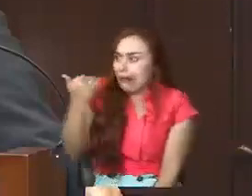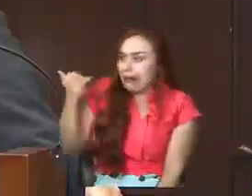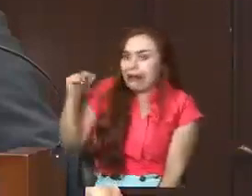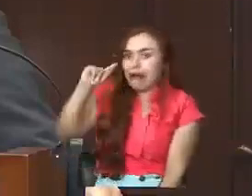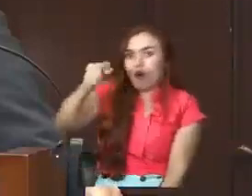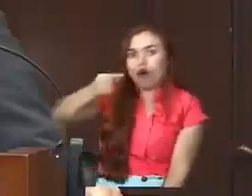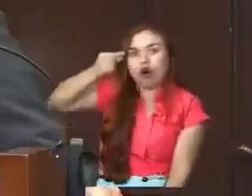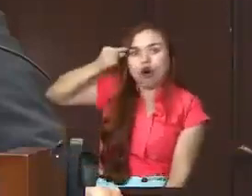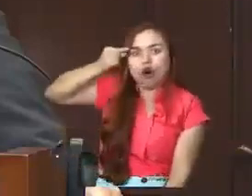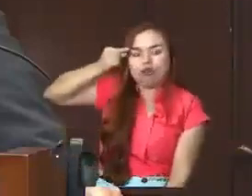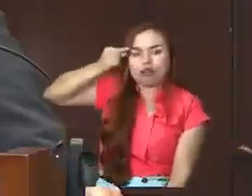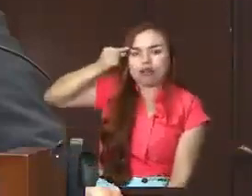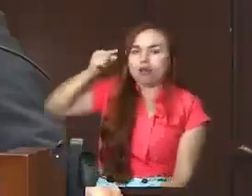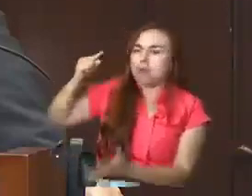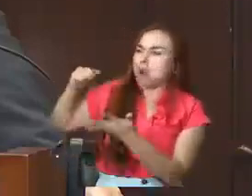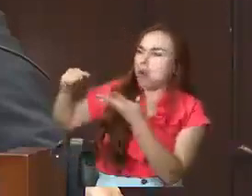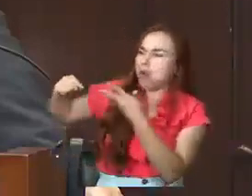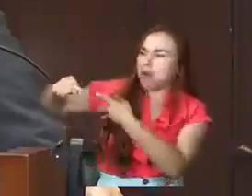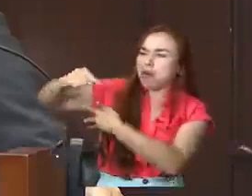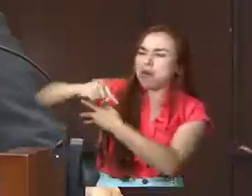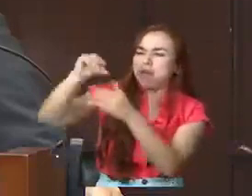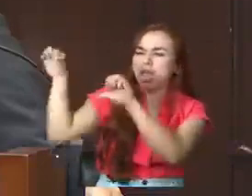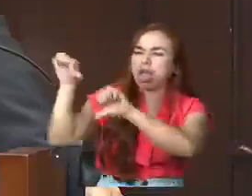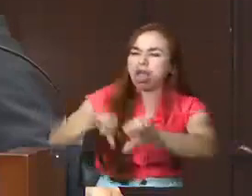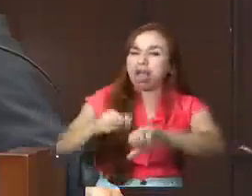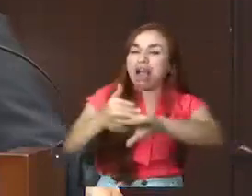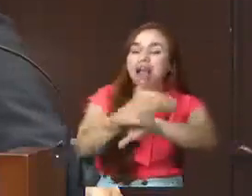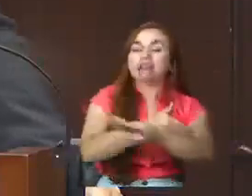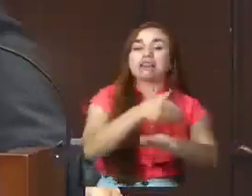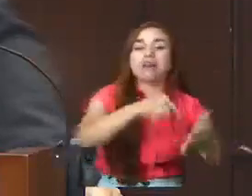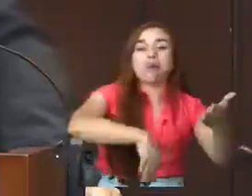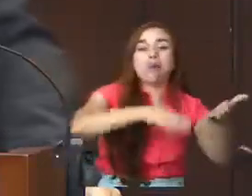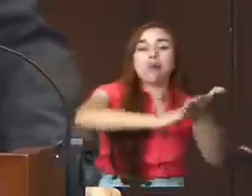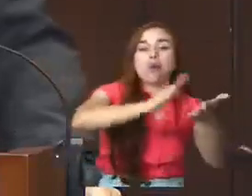aprobó originalmente el contrato ley que no sabía que había cobre,